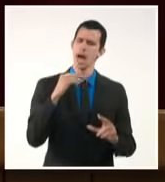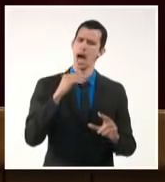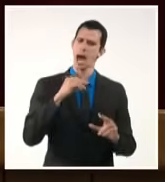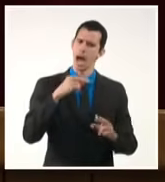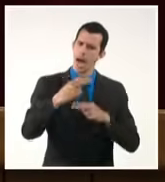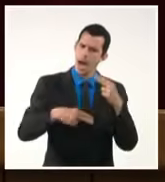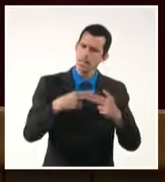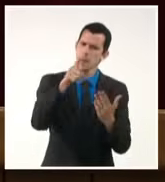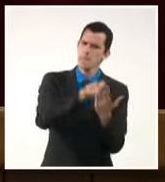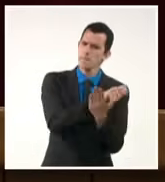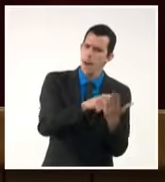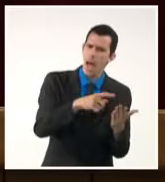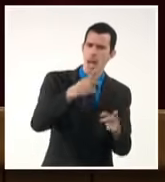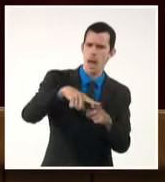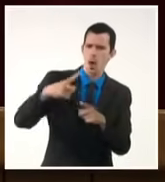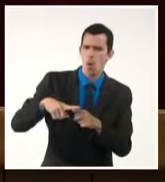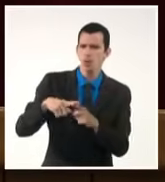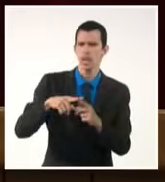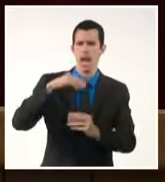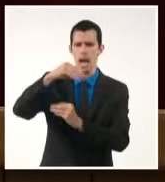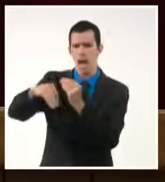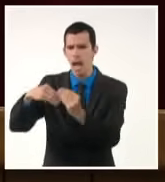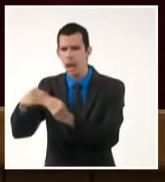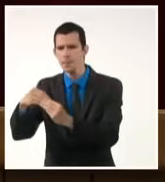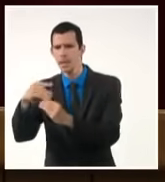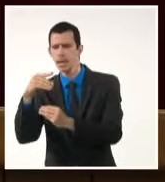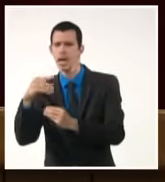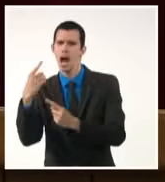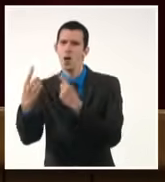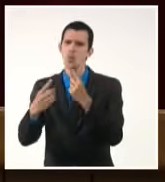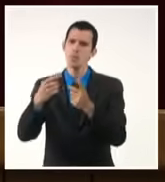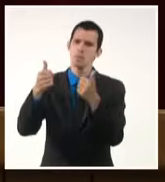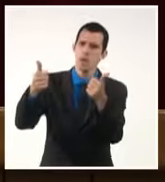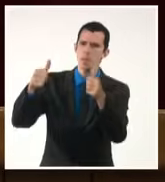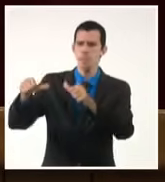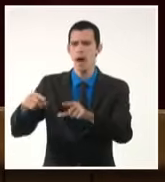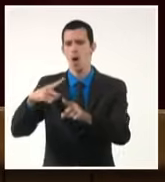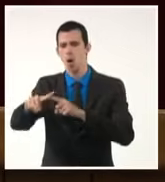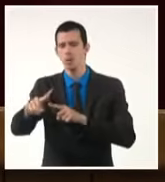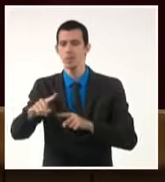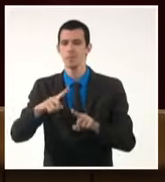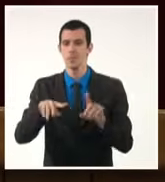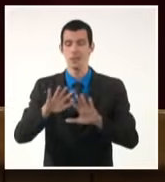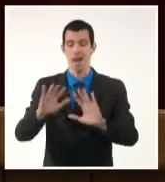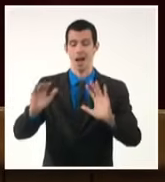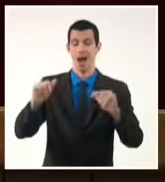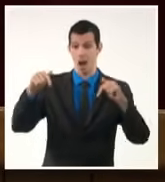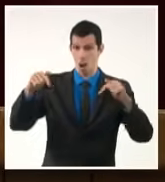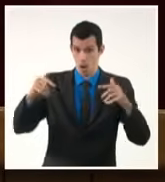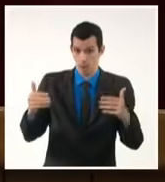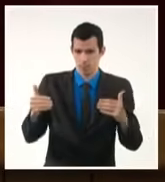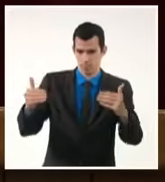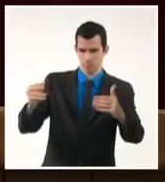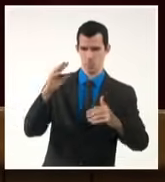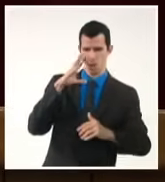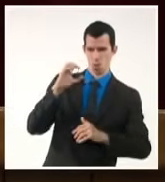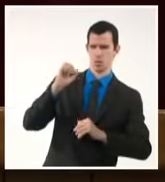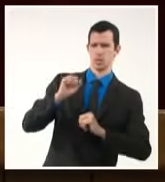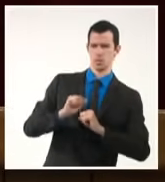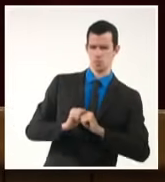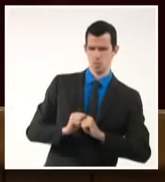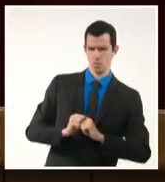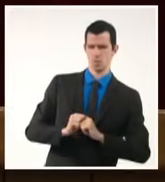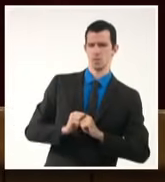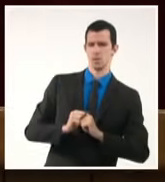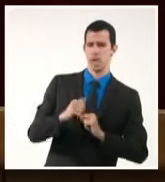adecuada precisión de las reglas de actuación que podían haber evitado numerosas desviaciones. Es